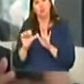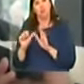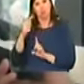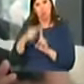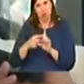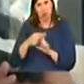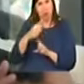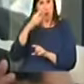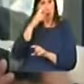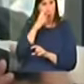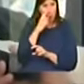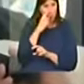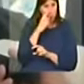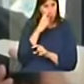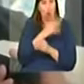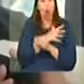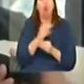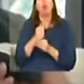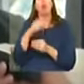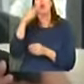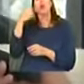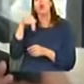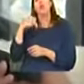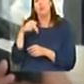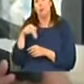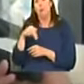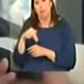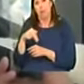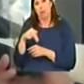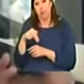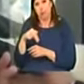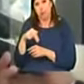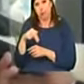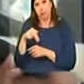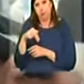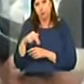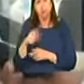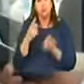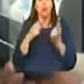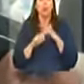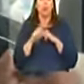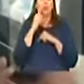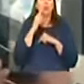junio al mes de noviembre. Eso va a tener o va a generar una